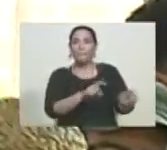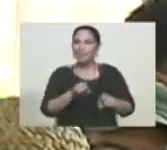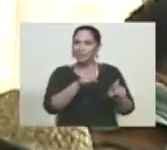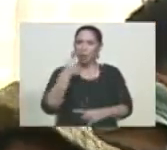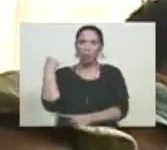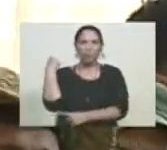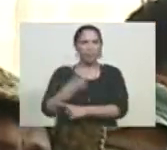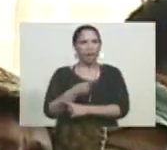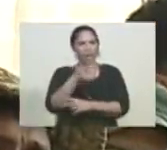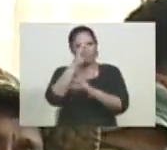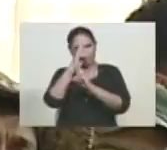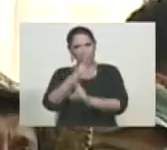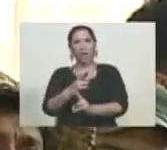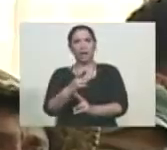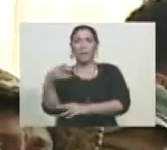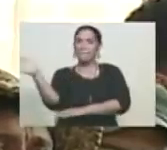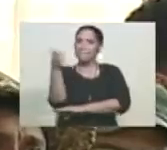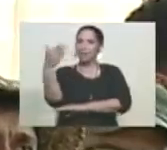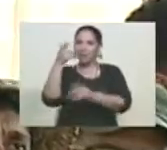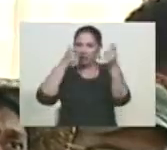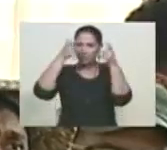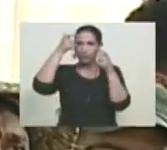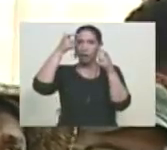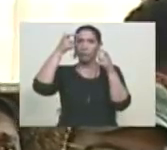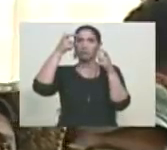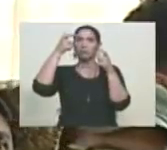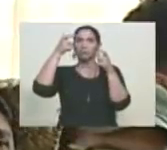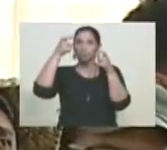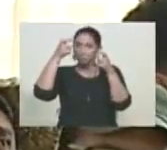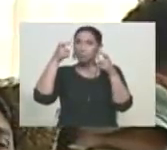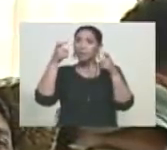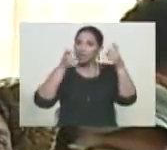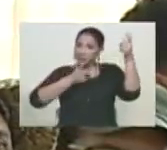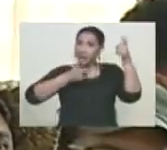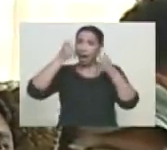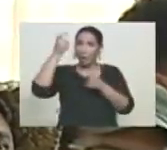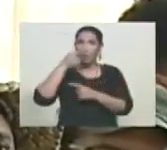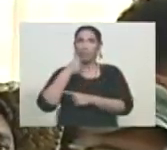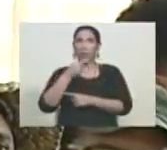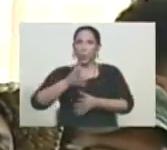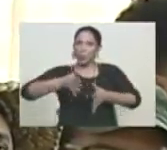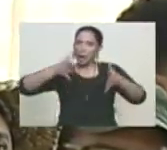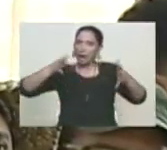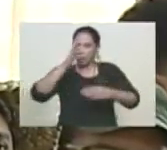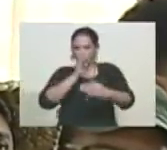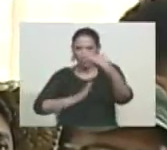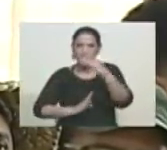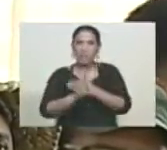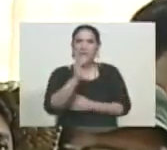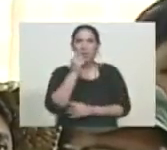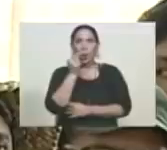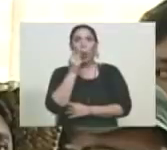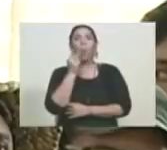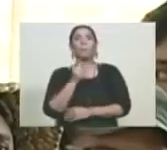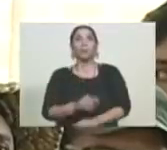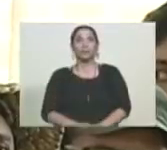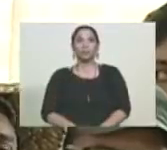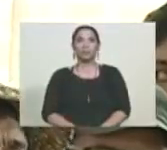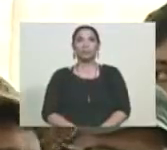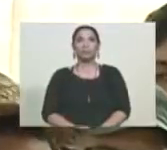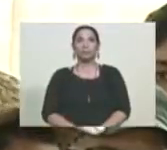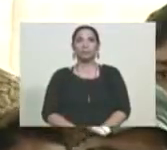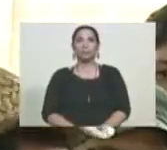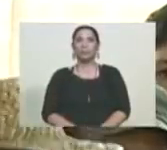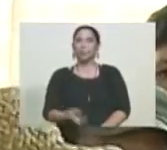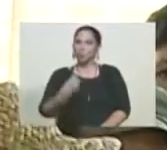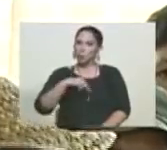Esa fue la bandera del comandante Chávez. El comandante Chávez no llegó aquí con los grandes, llegó con el más humilde, el de abajo. Y así ha estado el